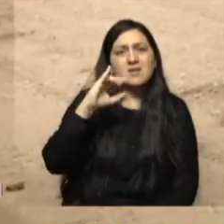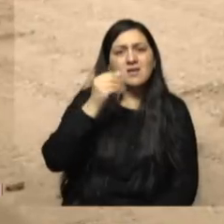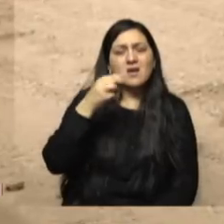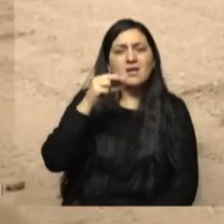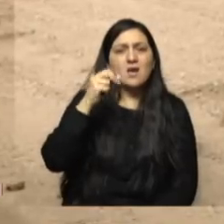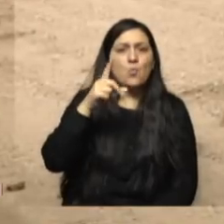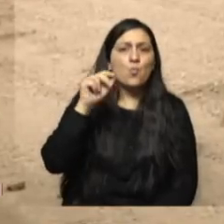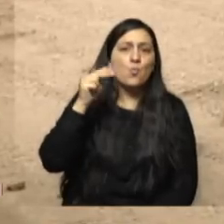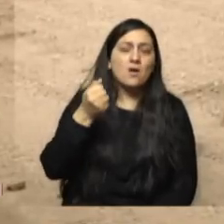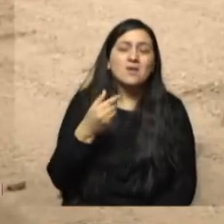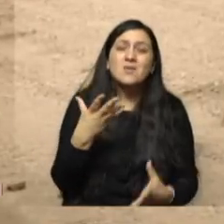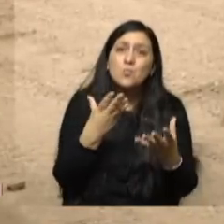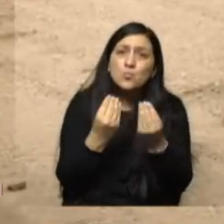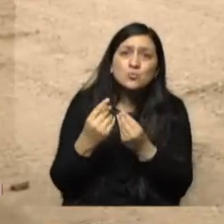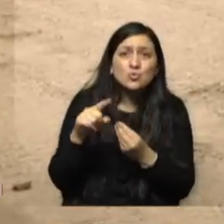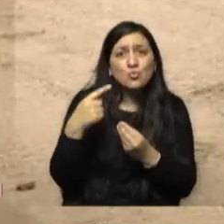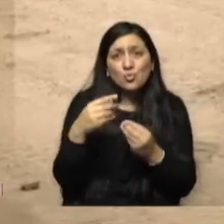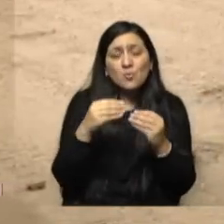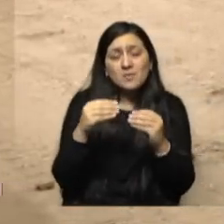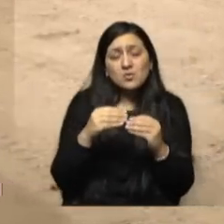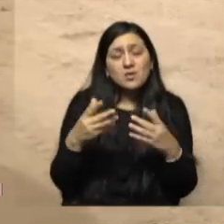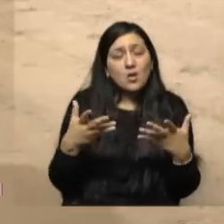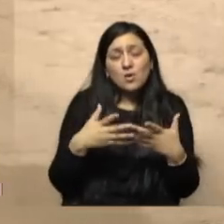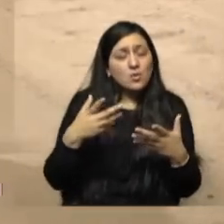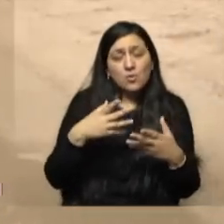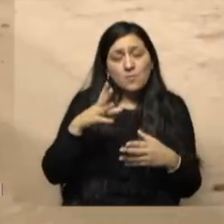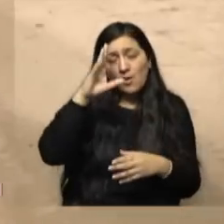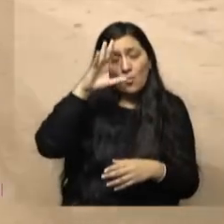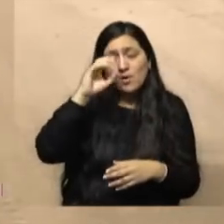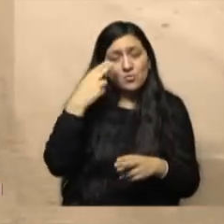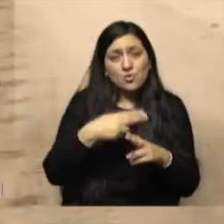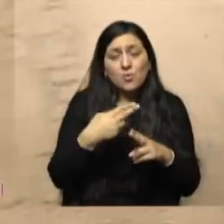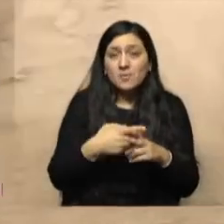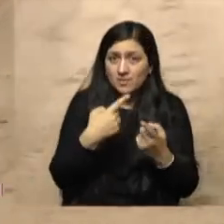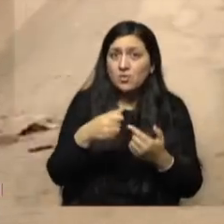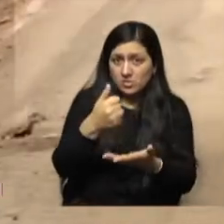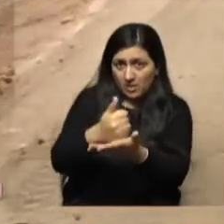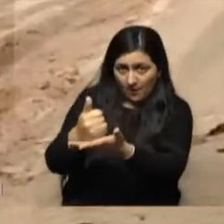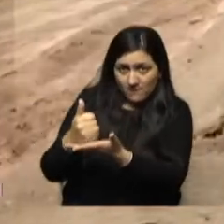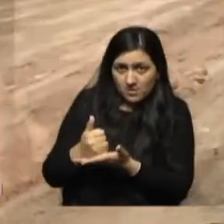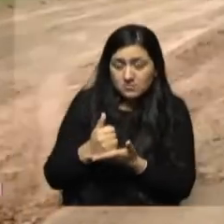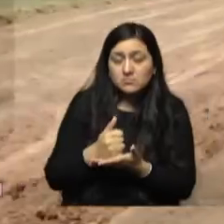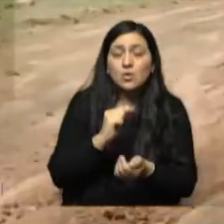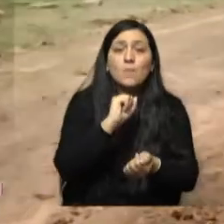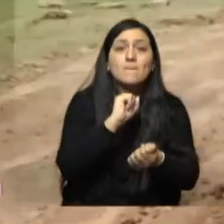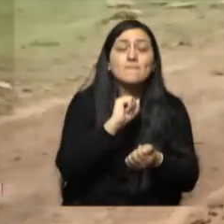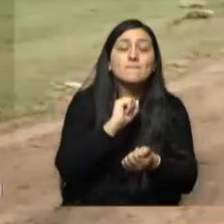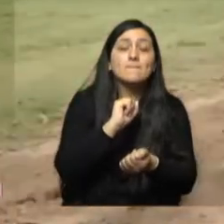Y bueno, y muchos otros compañeros que ahora en este momento no recuerdo, pero que estaban allí entre esos presos que estaban